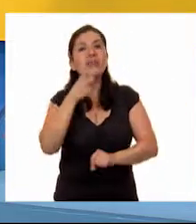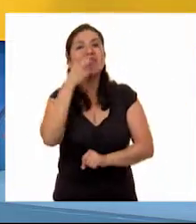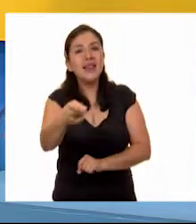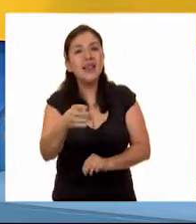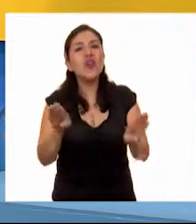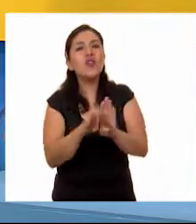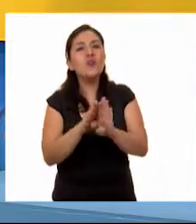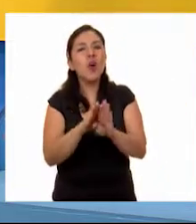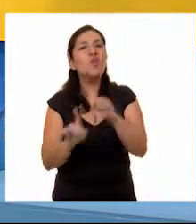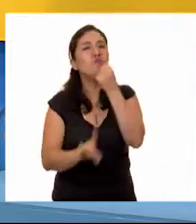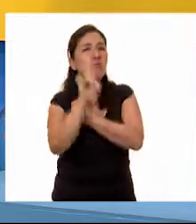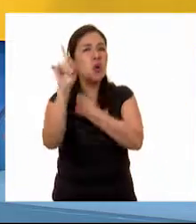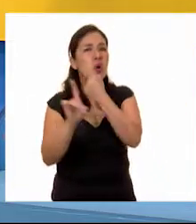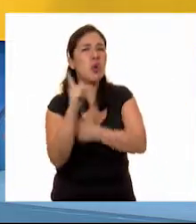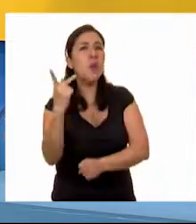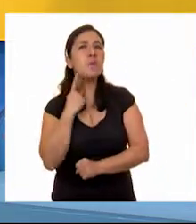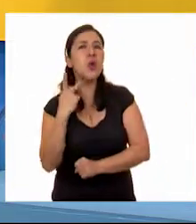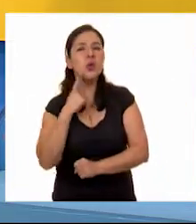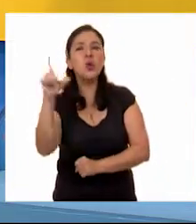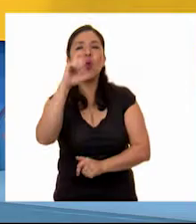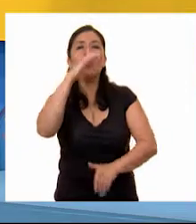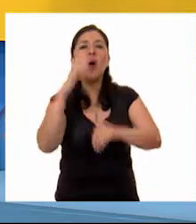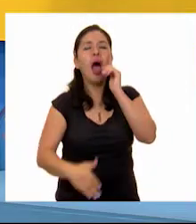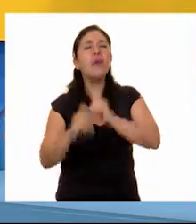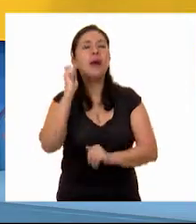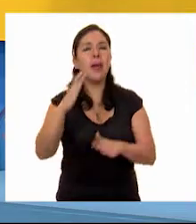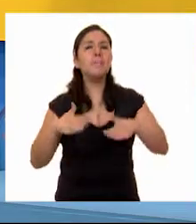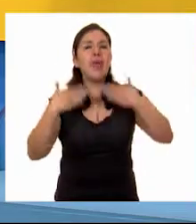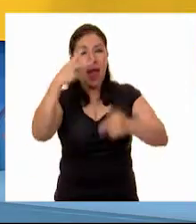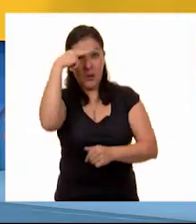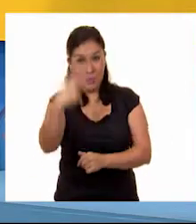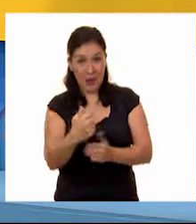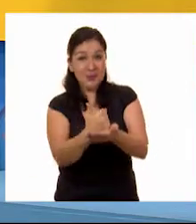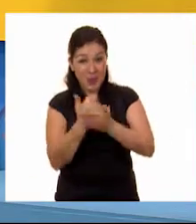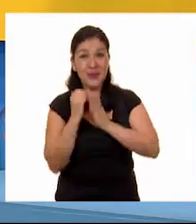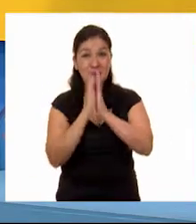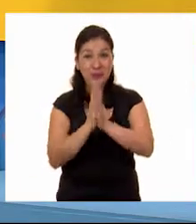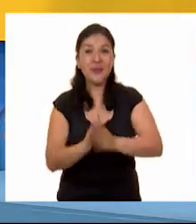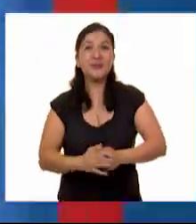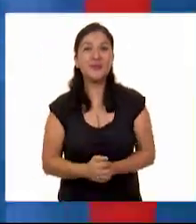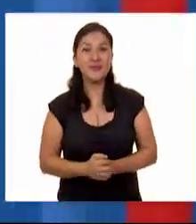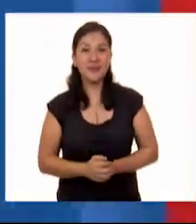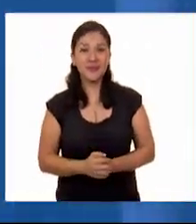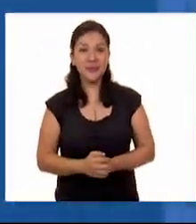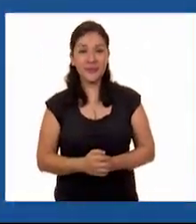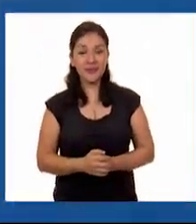justamente esta crisis política hacia finales del milagro mexicano. ¿Me ayudas, Jenny? Claro que sí.